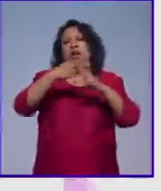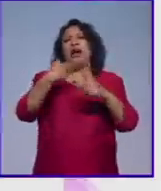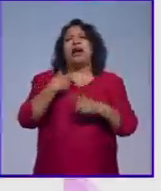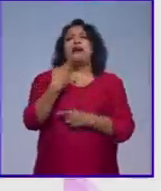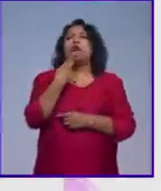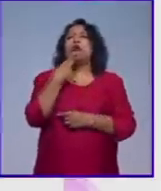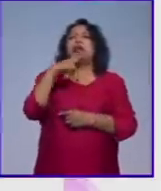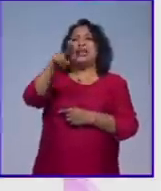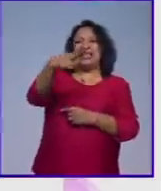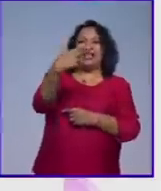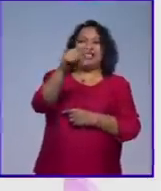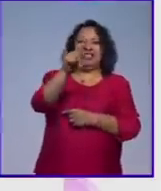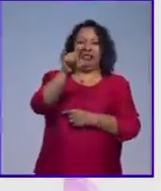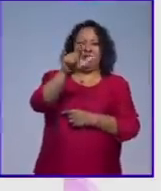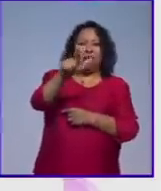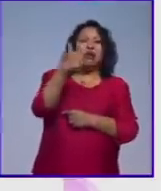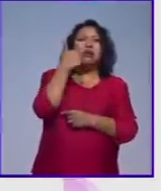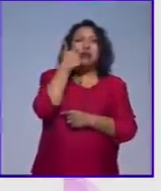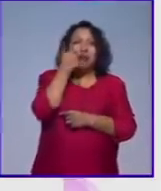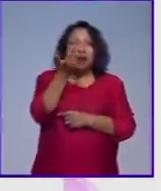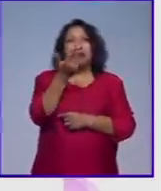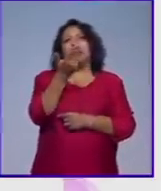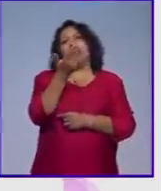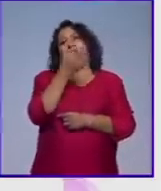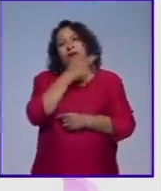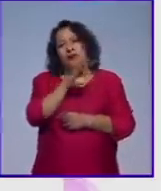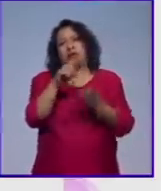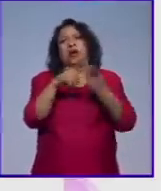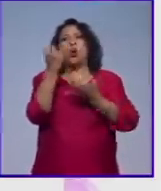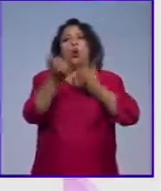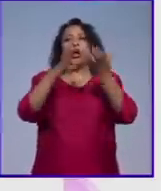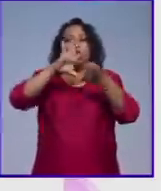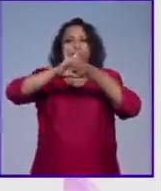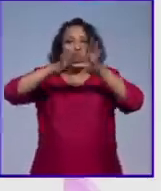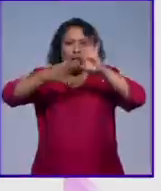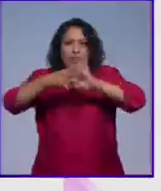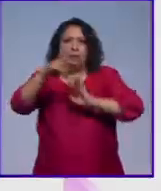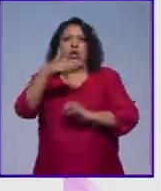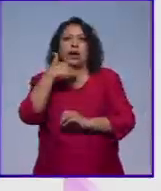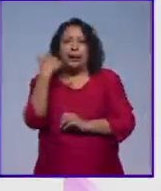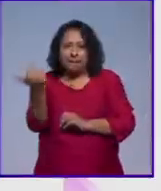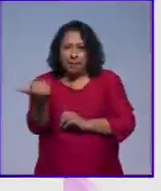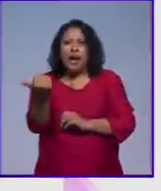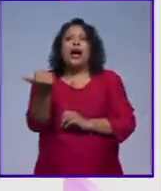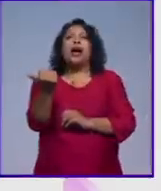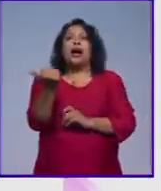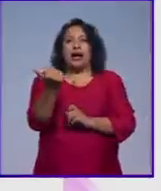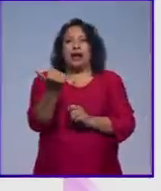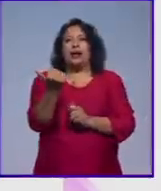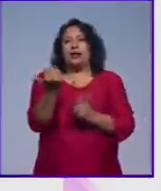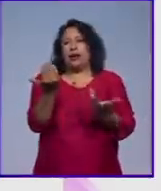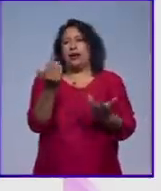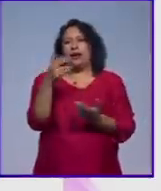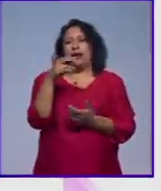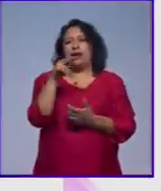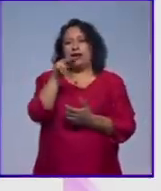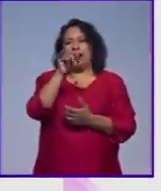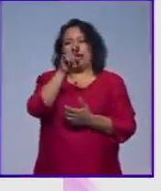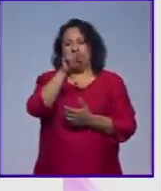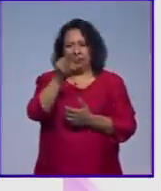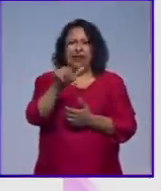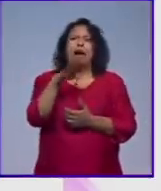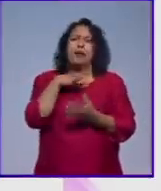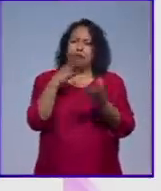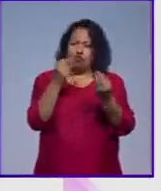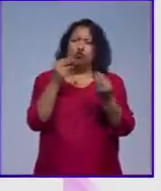Hitler, que se buscaba celebrar, ¿no? los Juegos Olímpicos en Alemania de el nazi. Por supuesto que